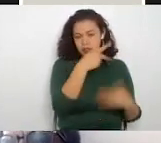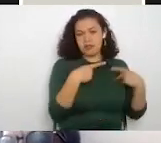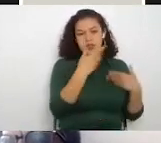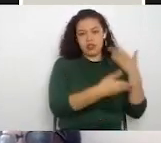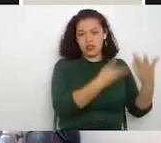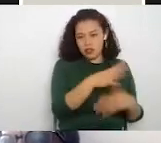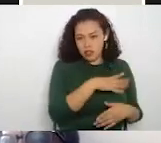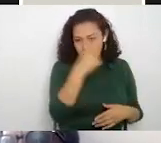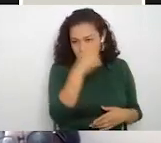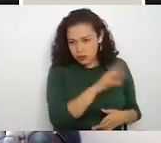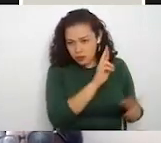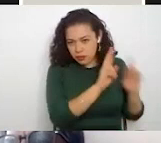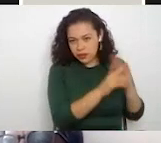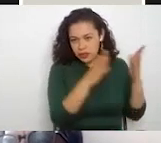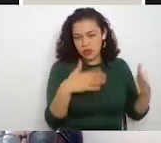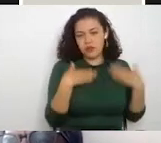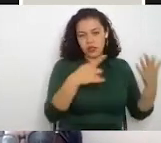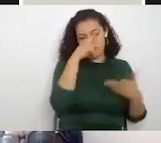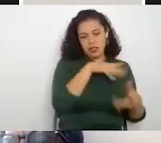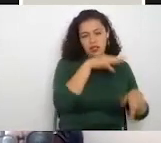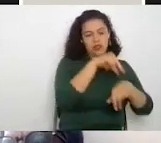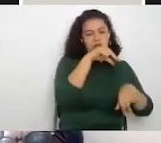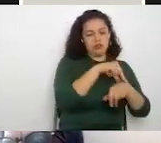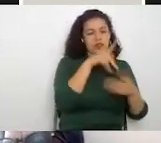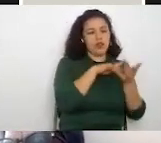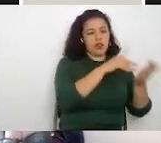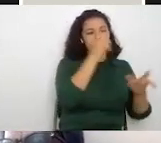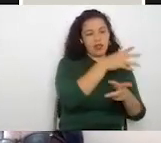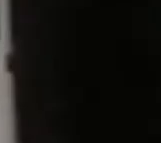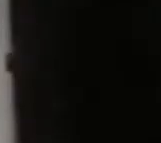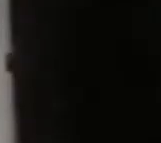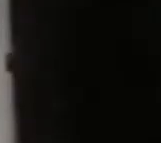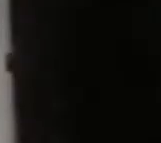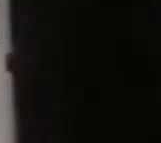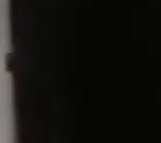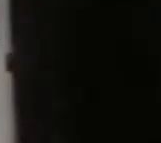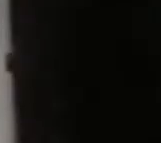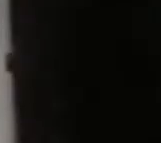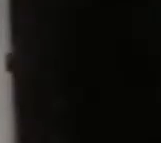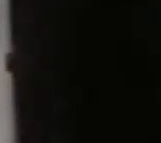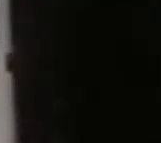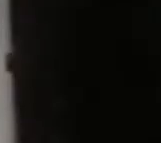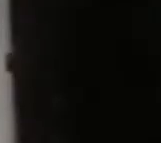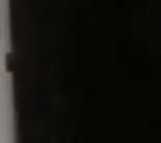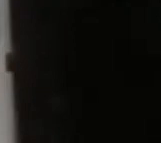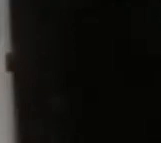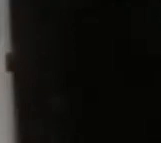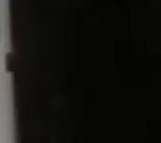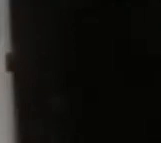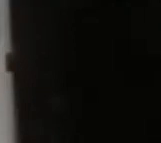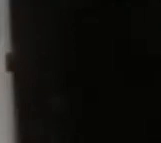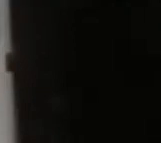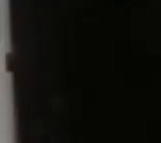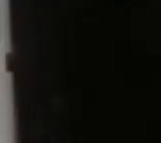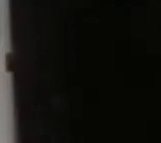con resultados confiables que apoyen a los médicos para dar un diagnóstico y tratamiento. Ok, muy